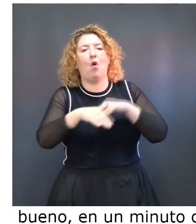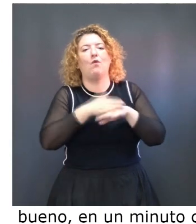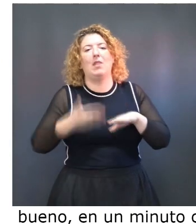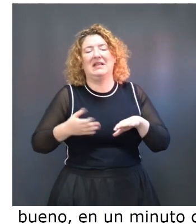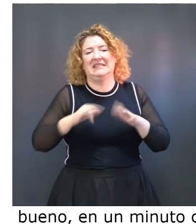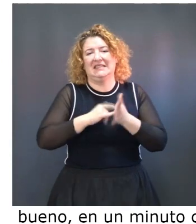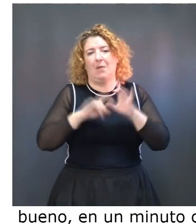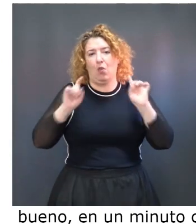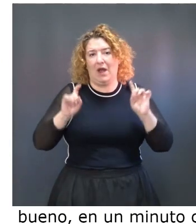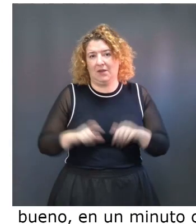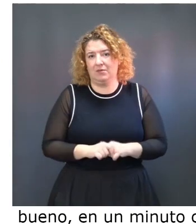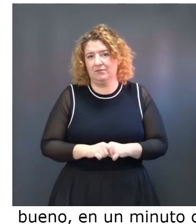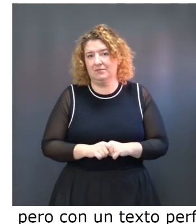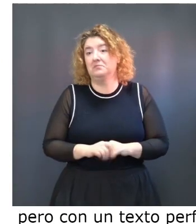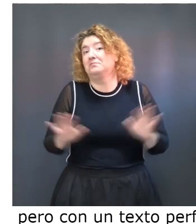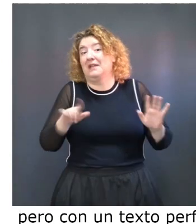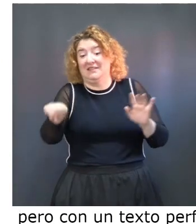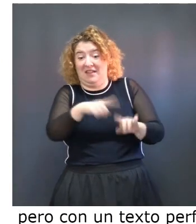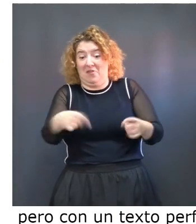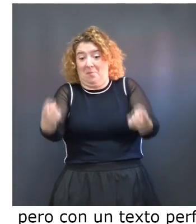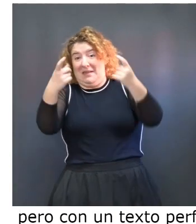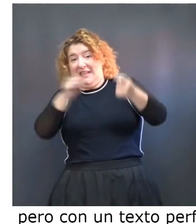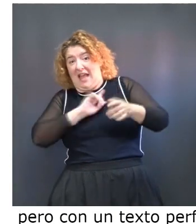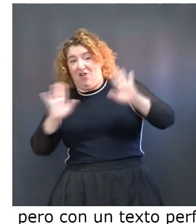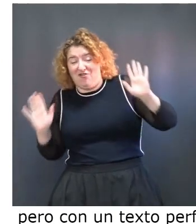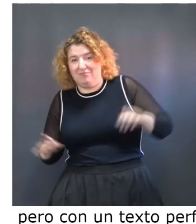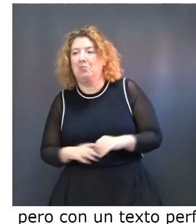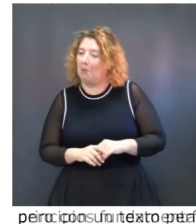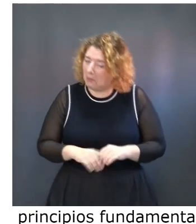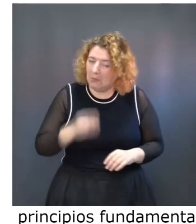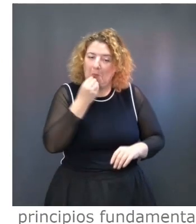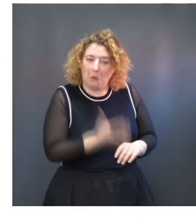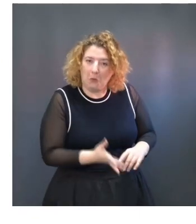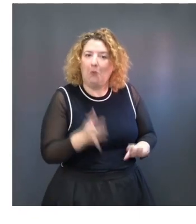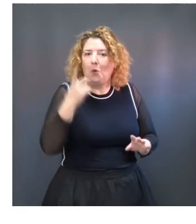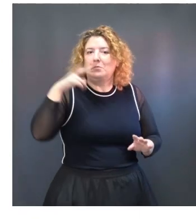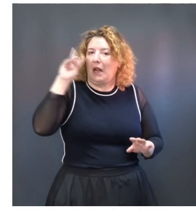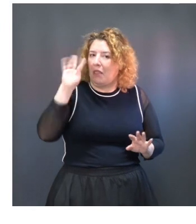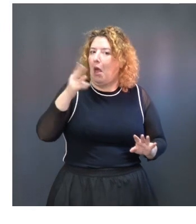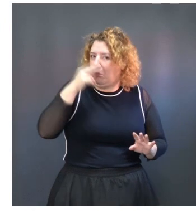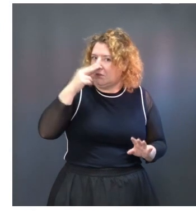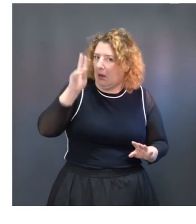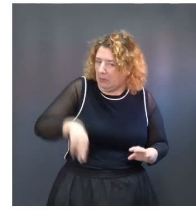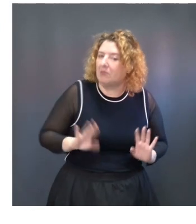educativo. Bueno, me enseñaron. Muy bien, es una primera experiencia muy